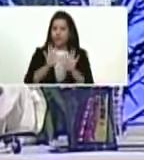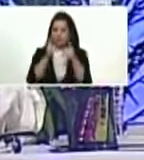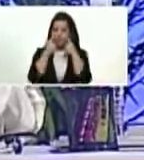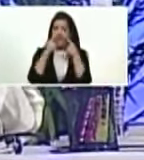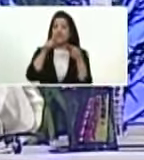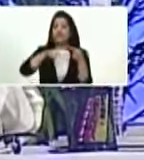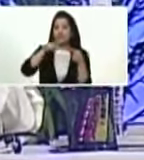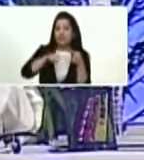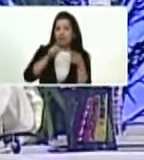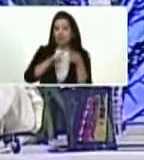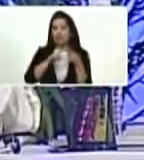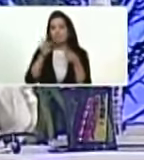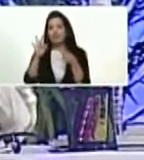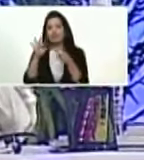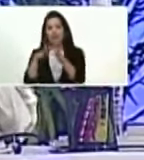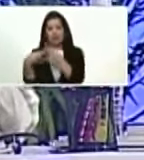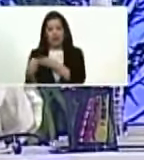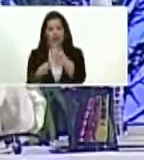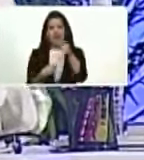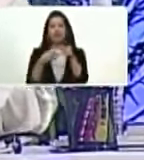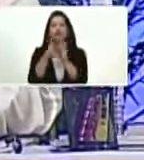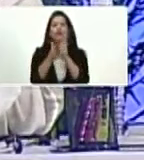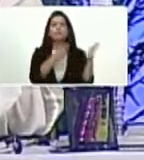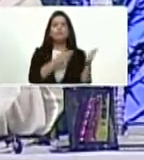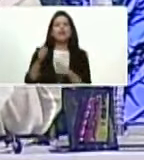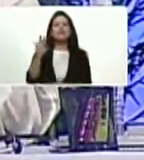Productos y necesidades, yo diría, del Plan 50.